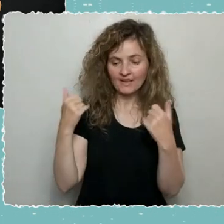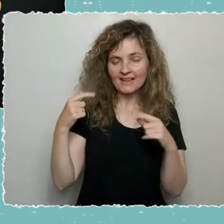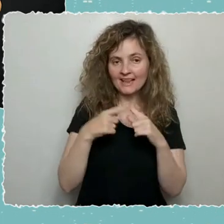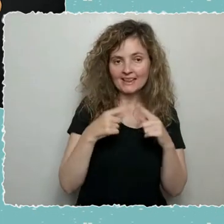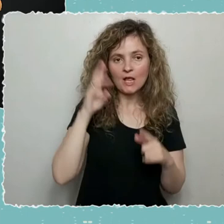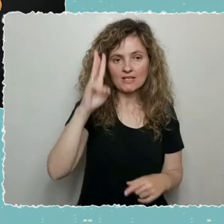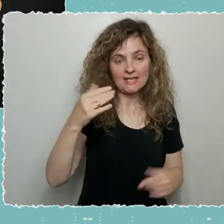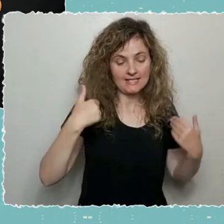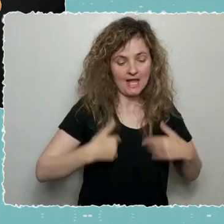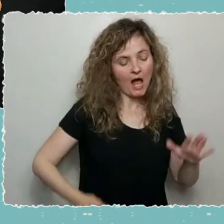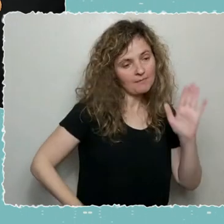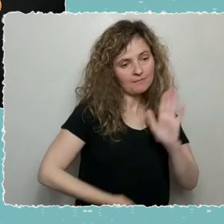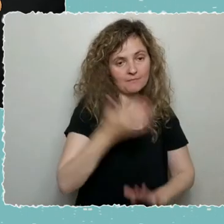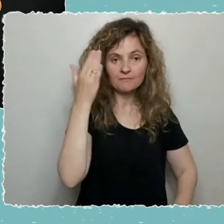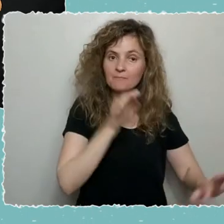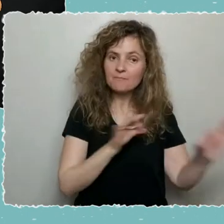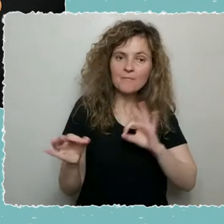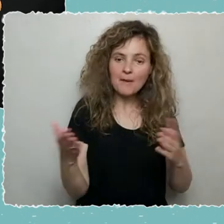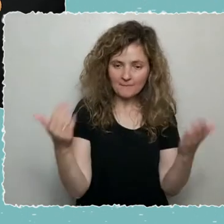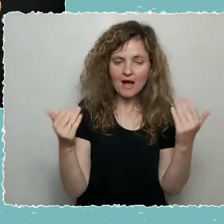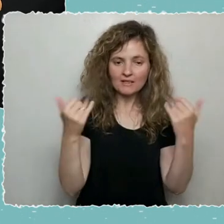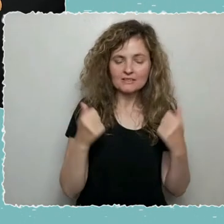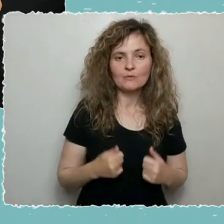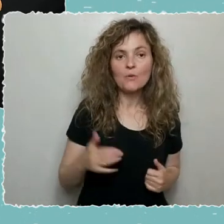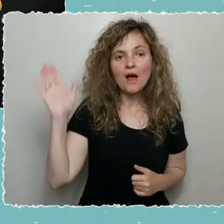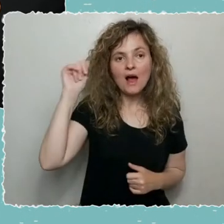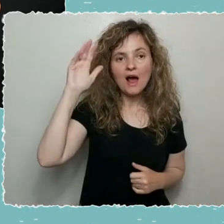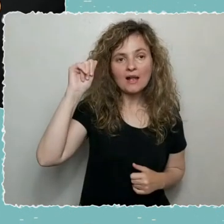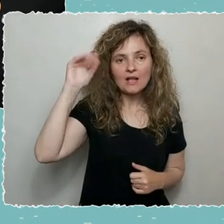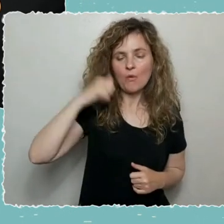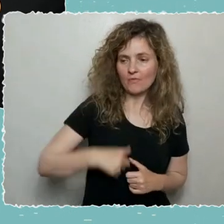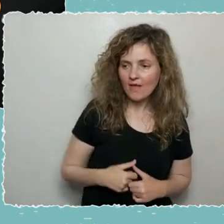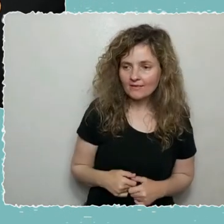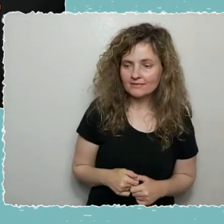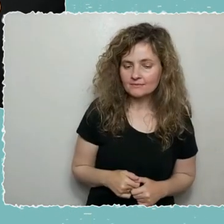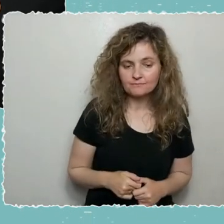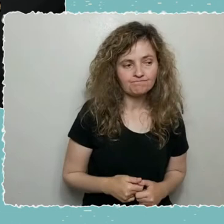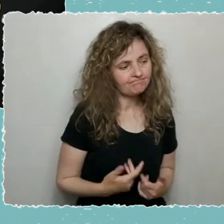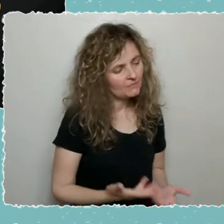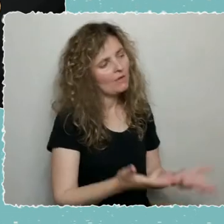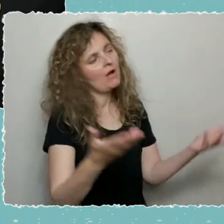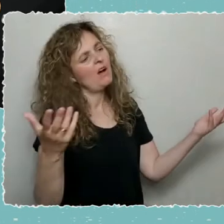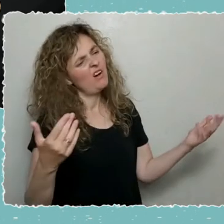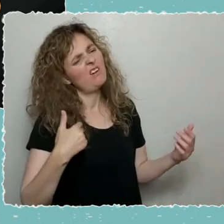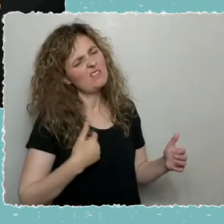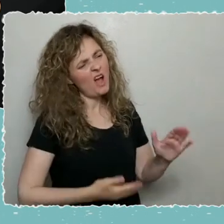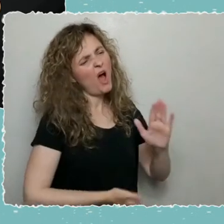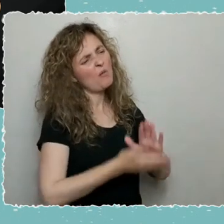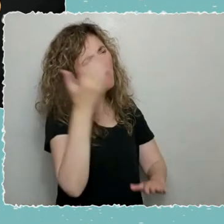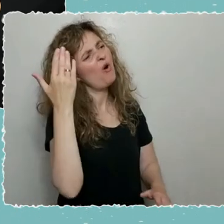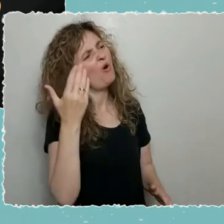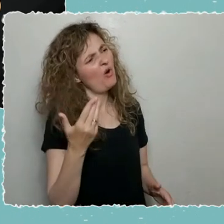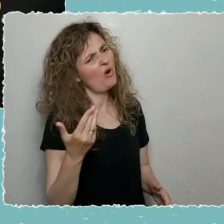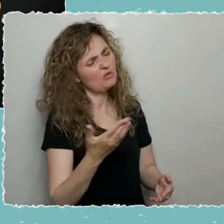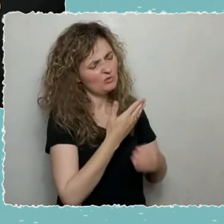Veña, tía Pilar, que xa imos marchar. Veña, veña, a saudar. Ai,